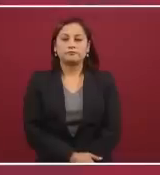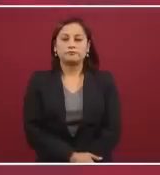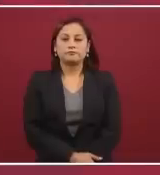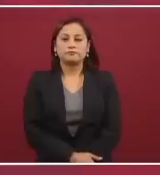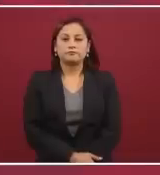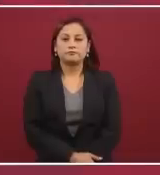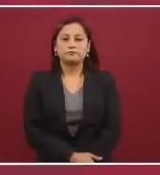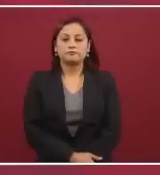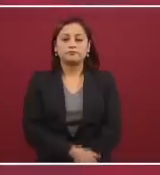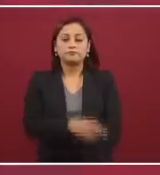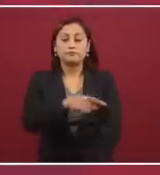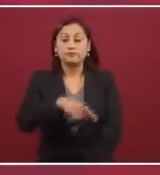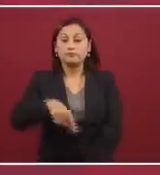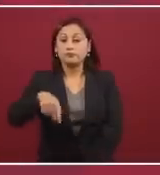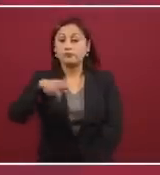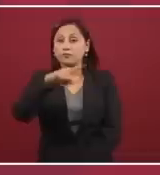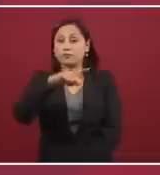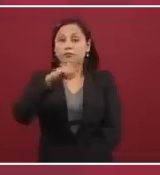de actuar